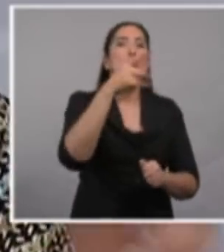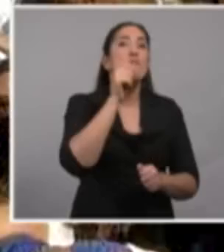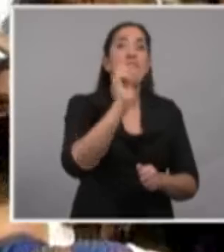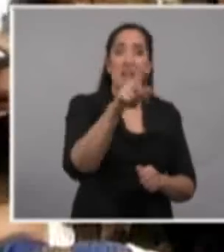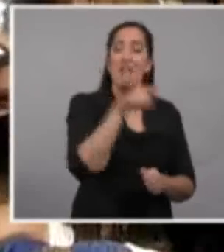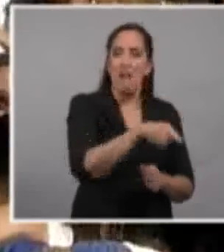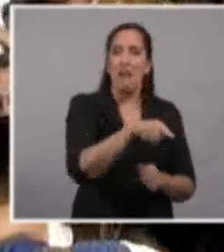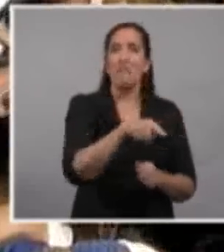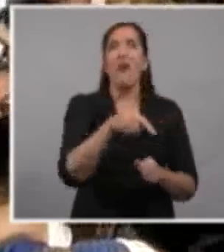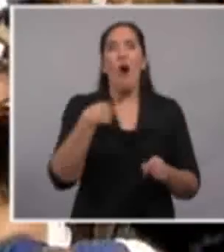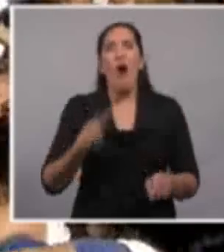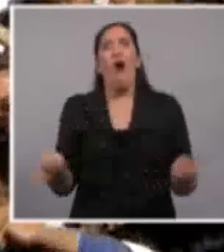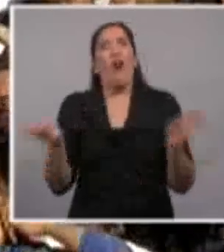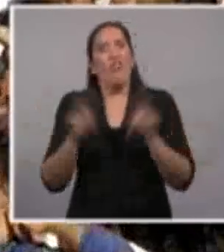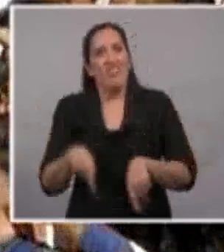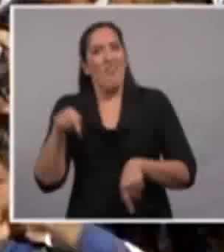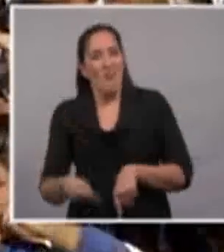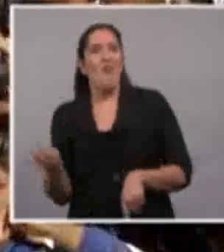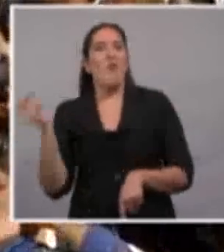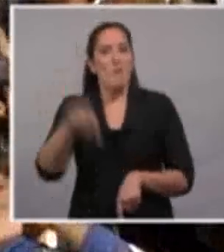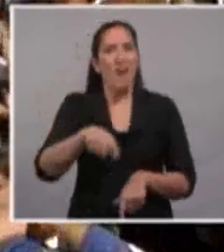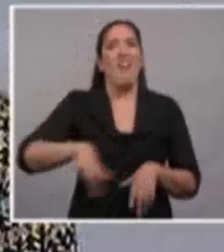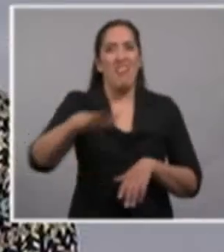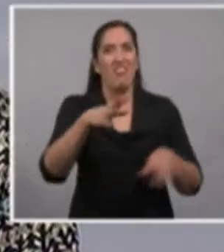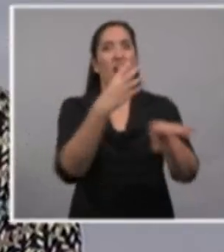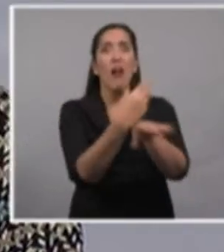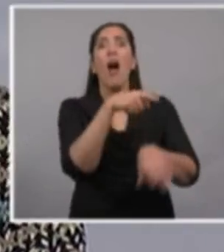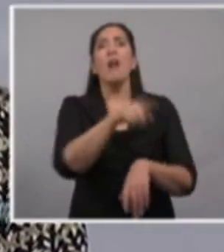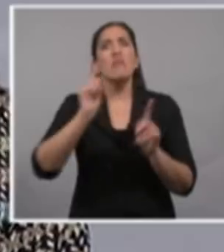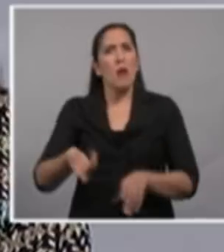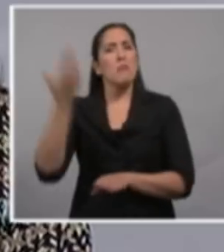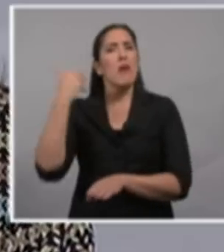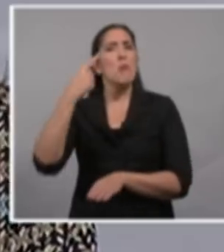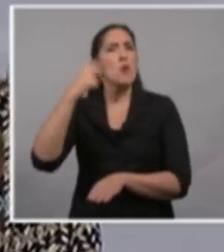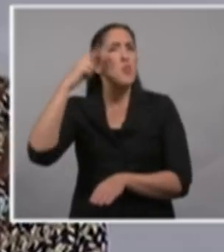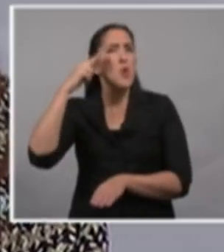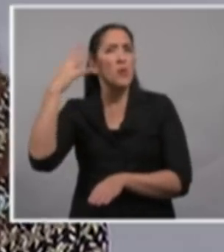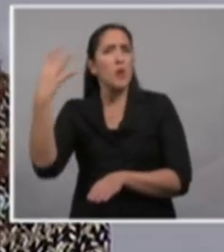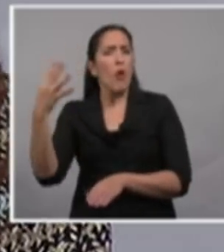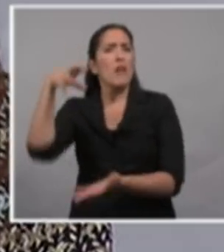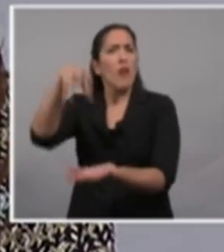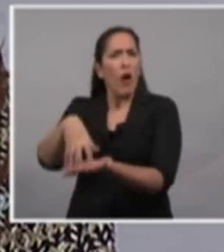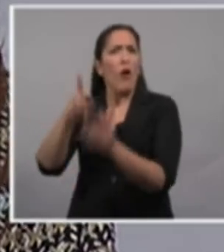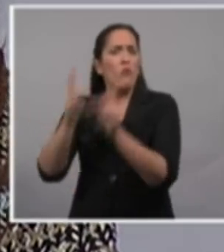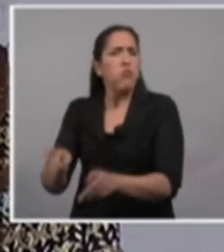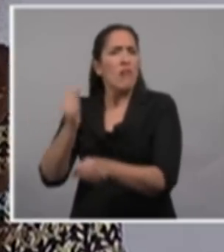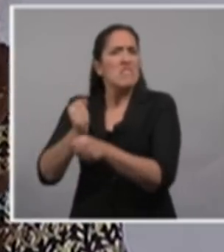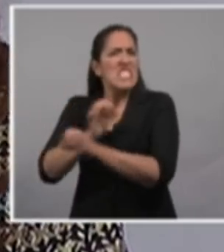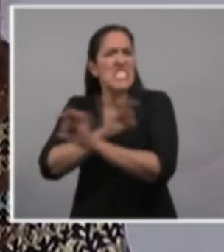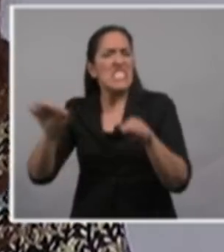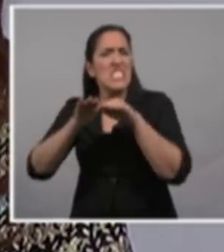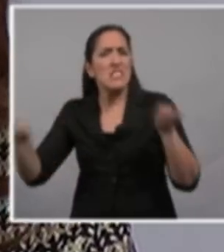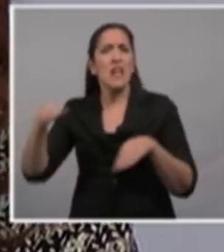luego de haber terminado Atucha 2 paralizada desde 1994, a revalorizar bajo tres